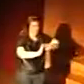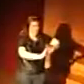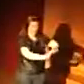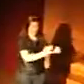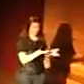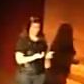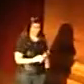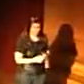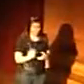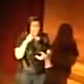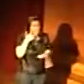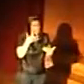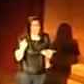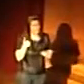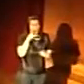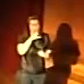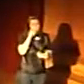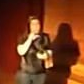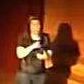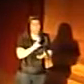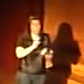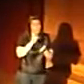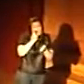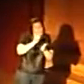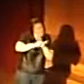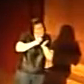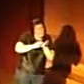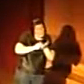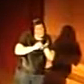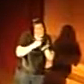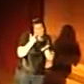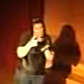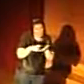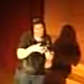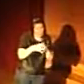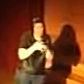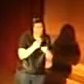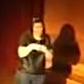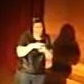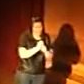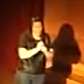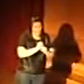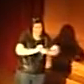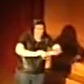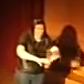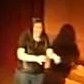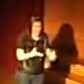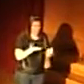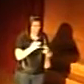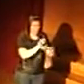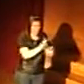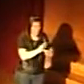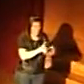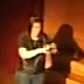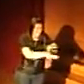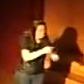No aquí ven con un personaje tomando nota con las las esculturas por el suelo las las tumbas saqueadas y las todo por ahí